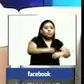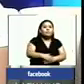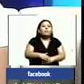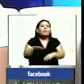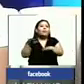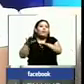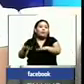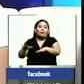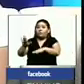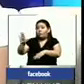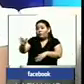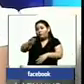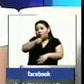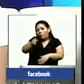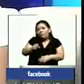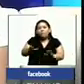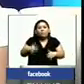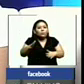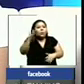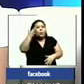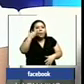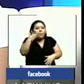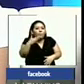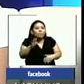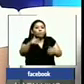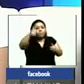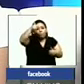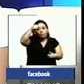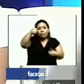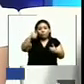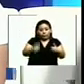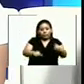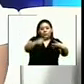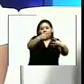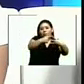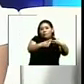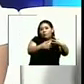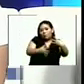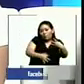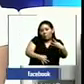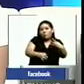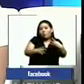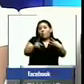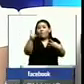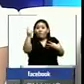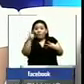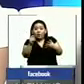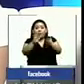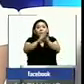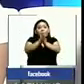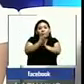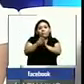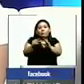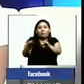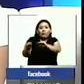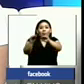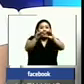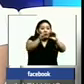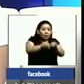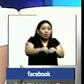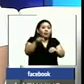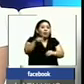Muchas gracias Por el reporte Y aprobar leyes O ordenanzas O no conocerlas O no aplicarlas Es una problemática Muy